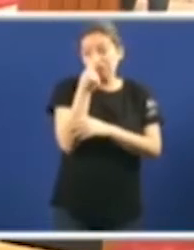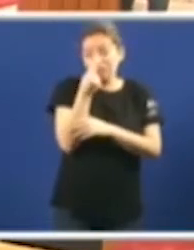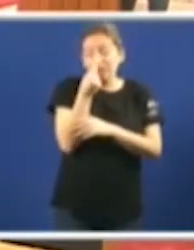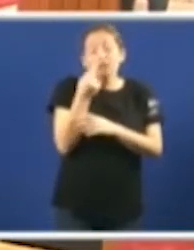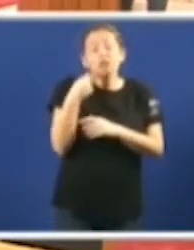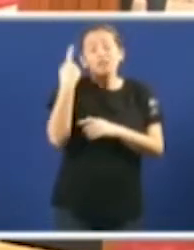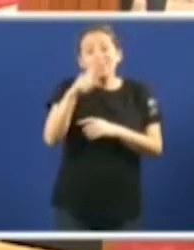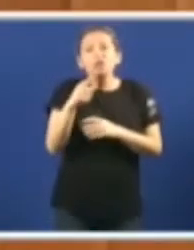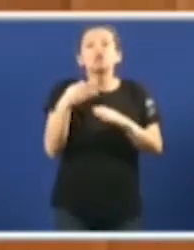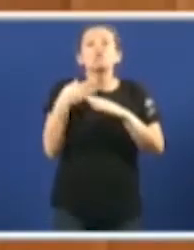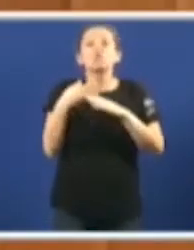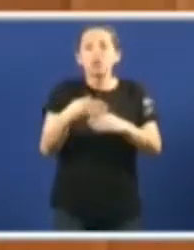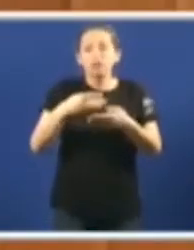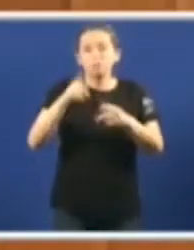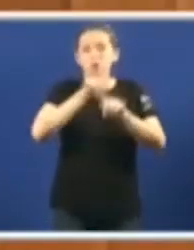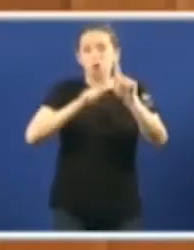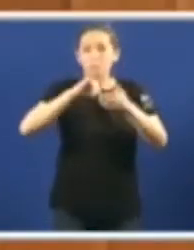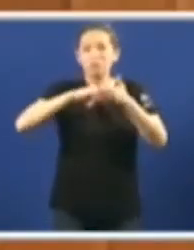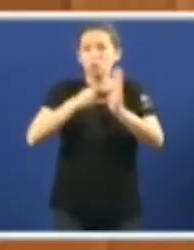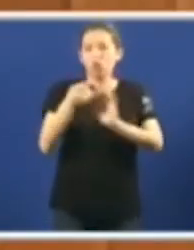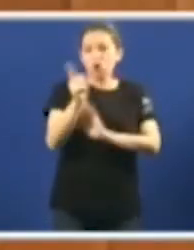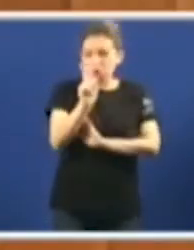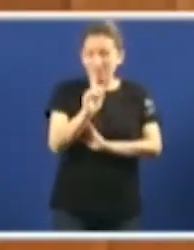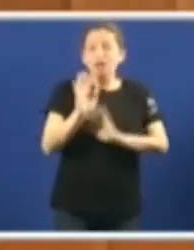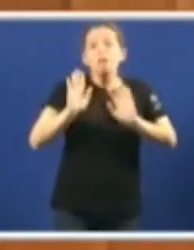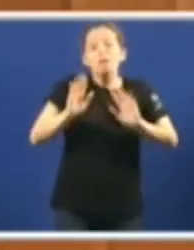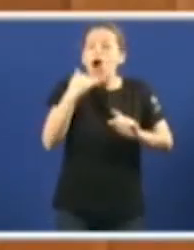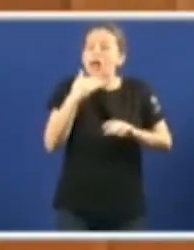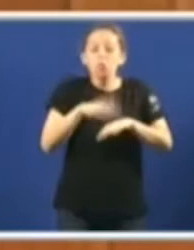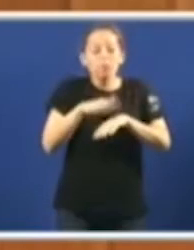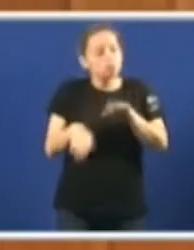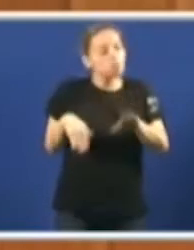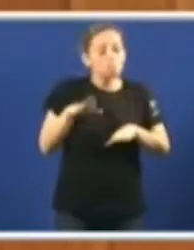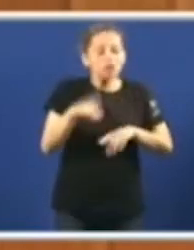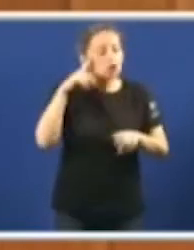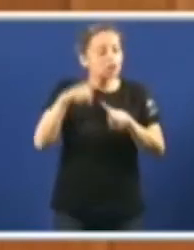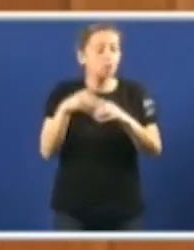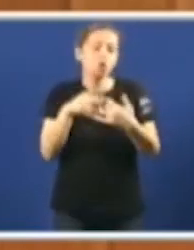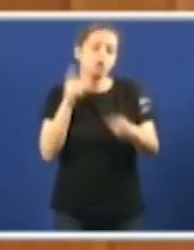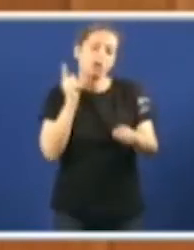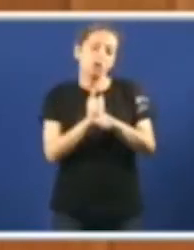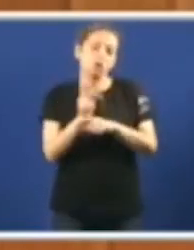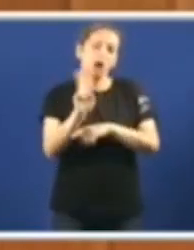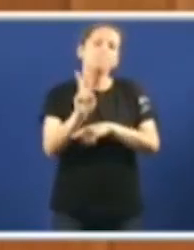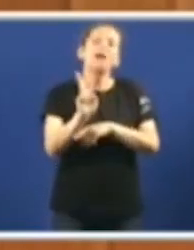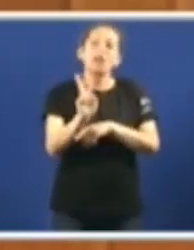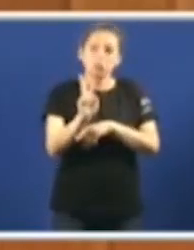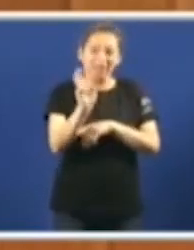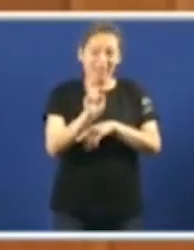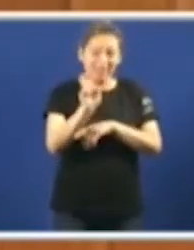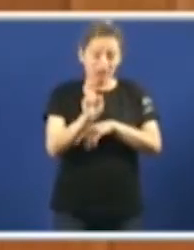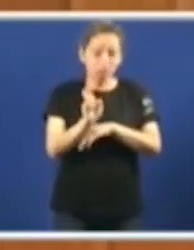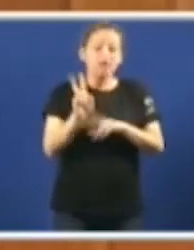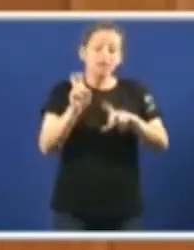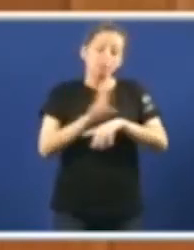problema da vespa velutina, pero que era un comezo para un plan de loita contra a vespa velutina nos orzamentos da Consellería de Medio Rural. Se non